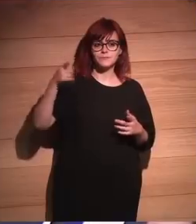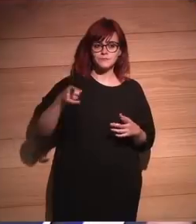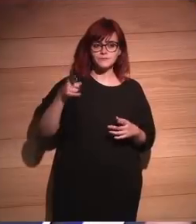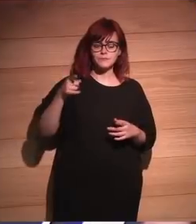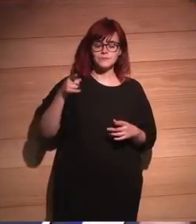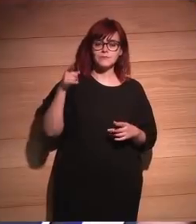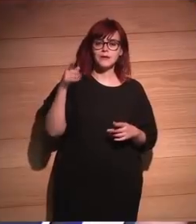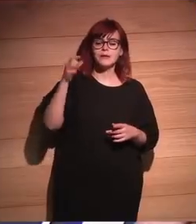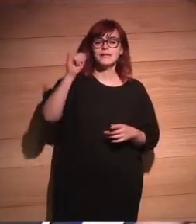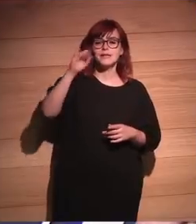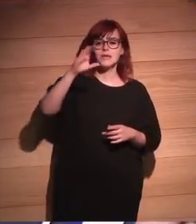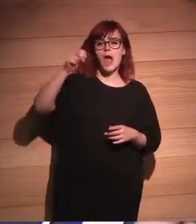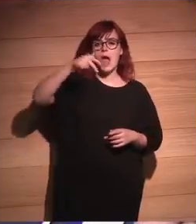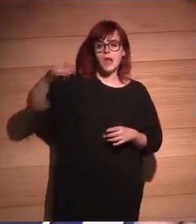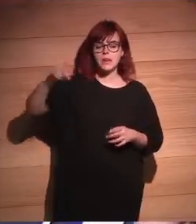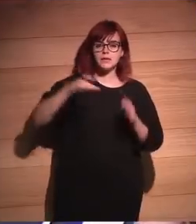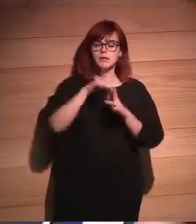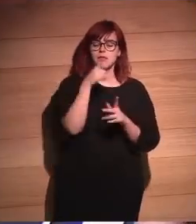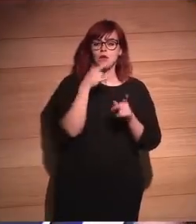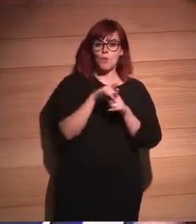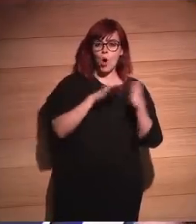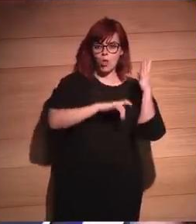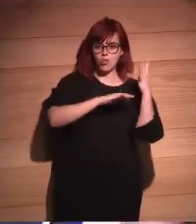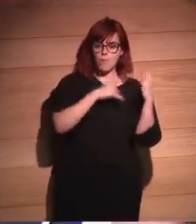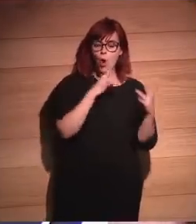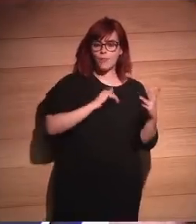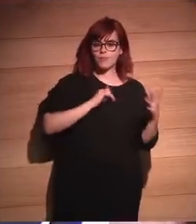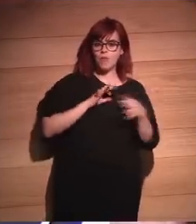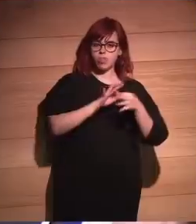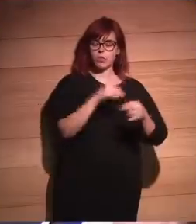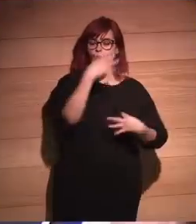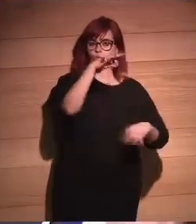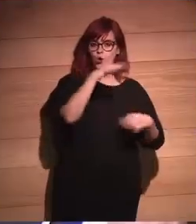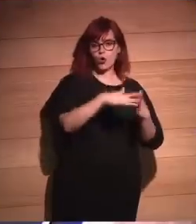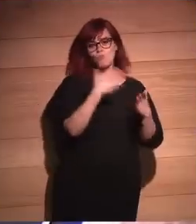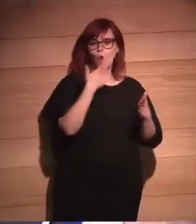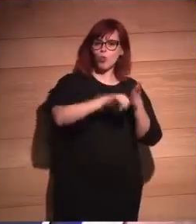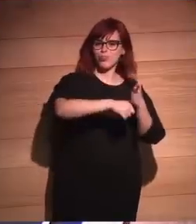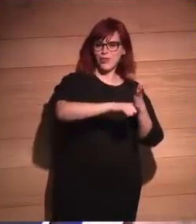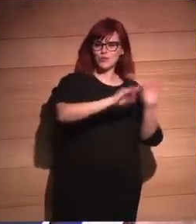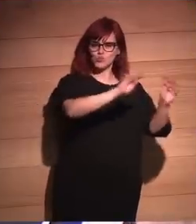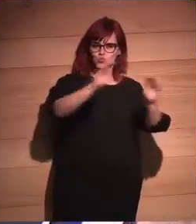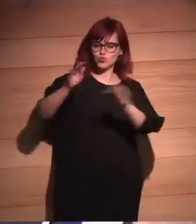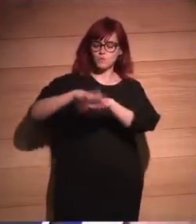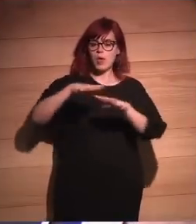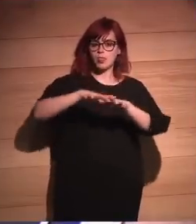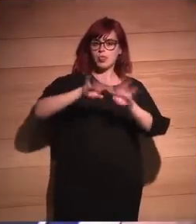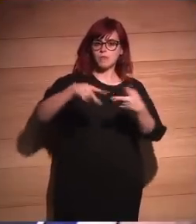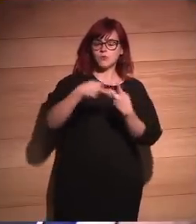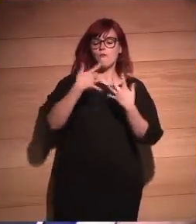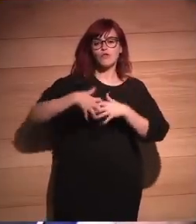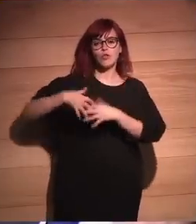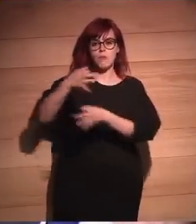esos identificadores sean únicos. Cada dispositivo tiene un identificador único, entonces la red se puede interoperar y puede funcionar de manera